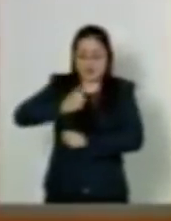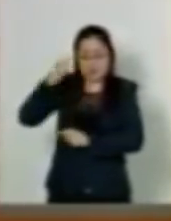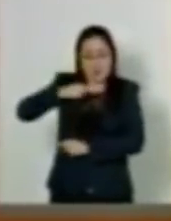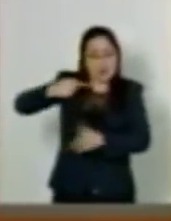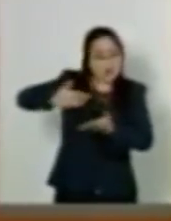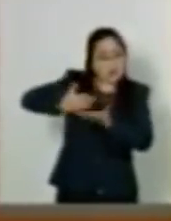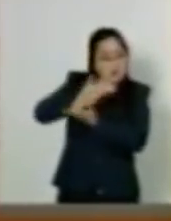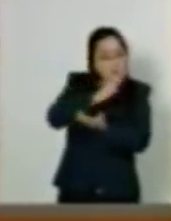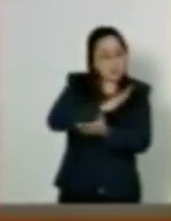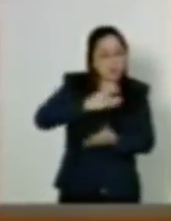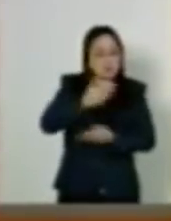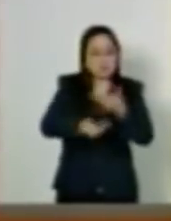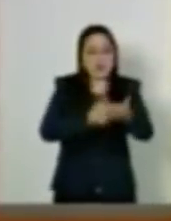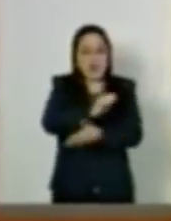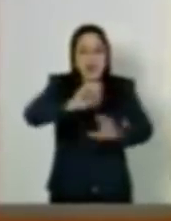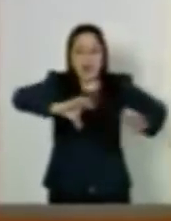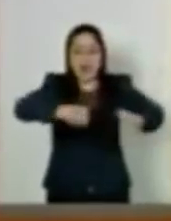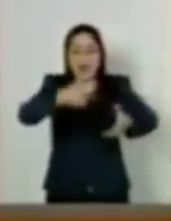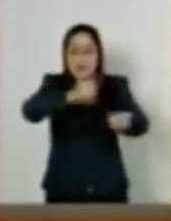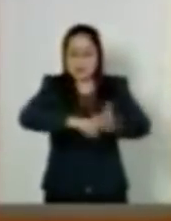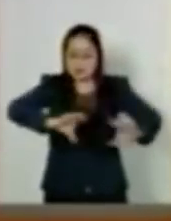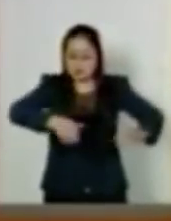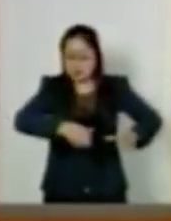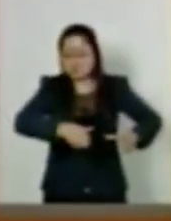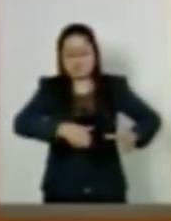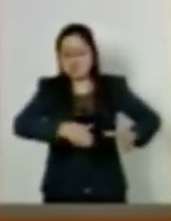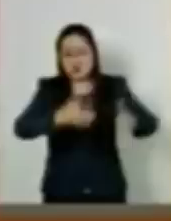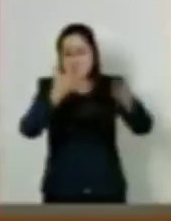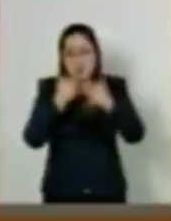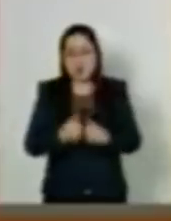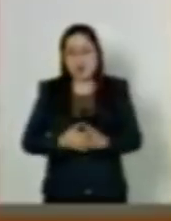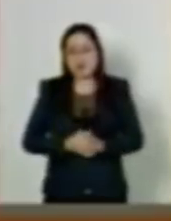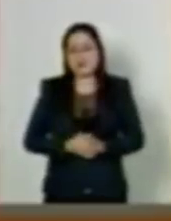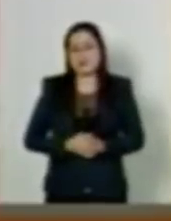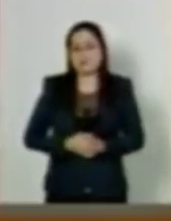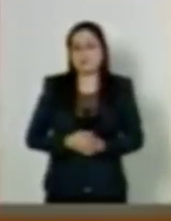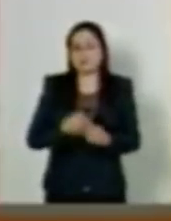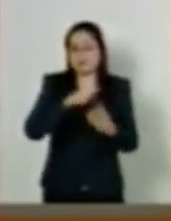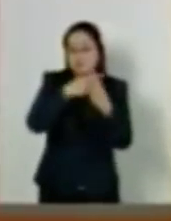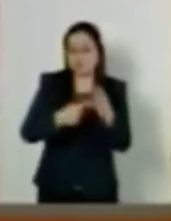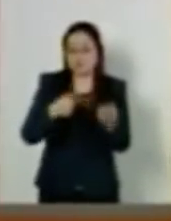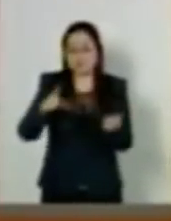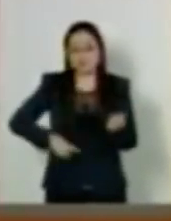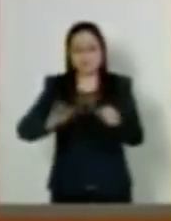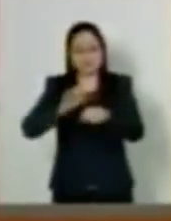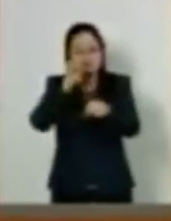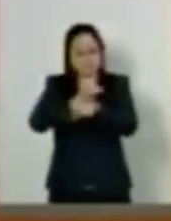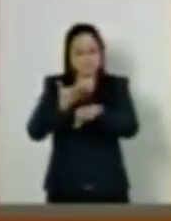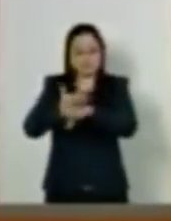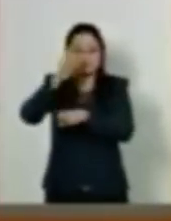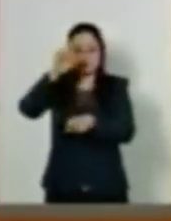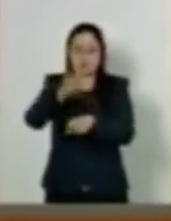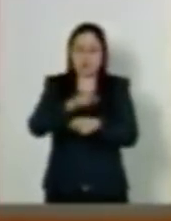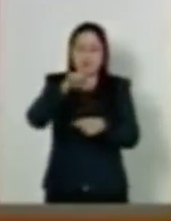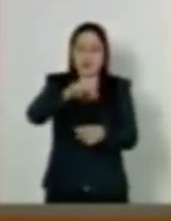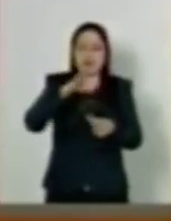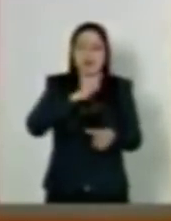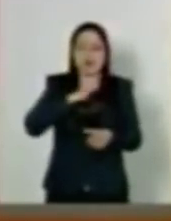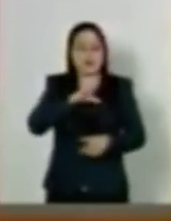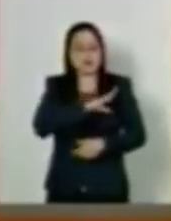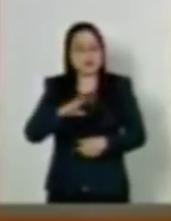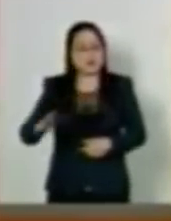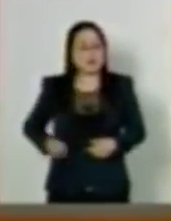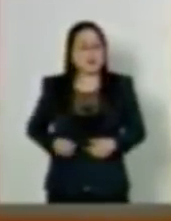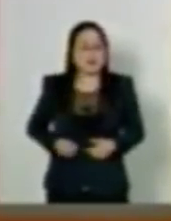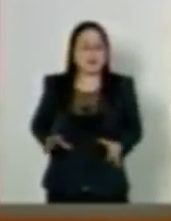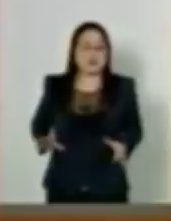como para intervenir en el servicio público de seguridad pública a cargo de los tres órdenes de gobierno en términos de los